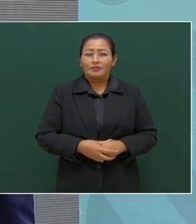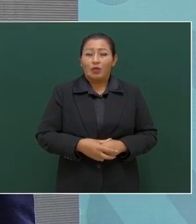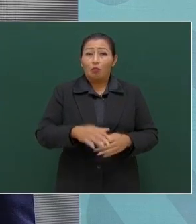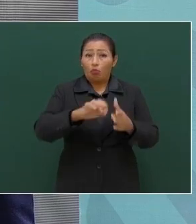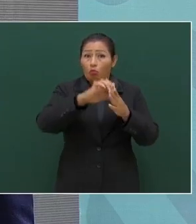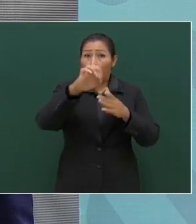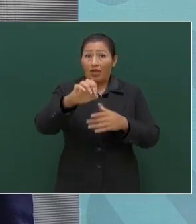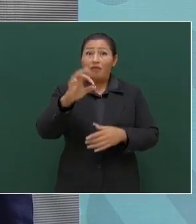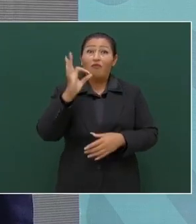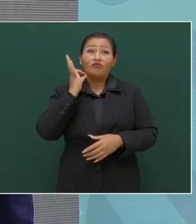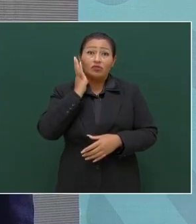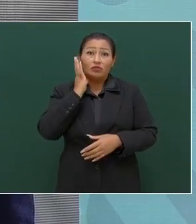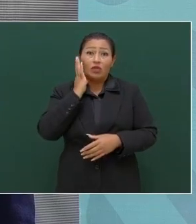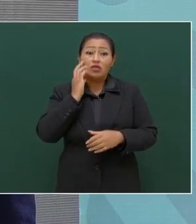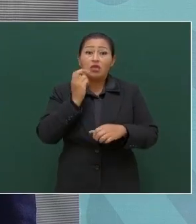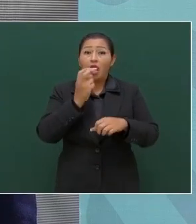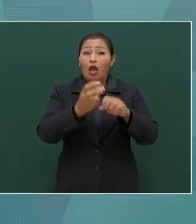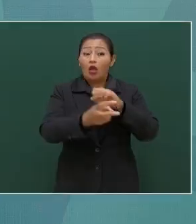Fiscalía Anticorrupción,